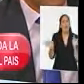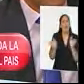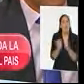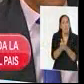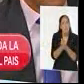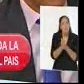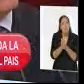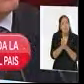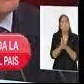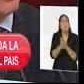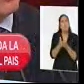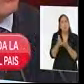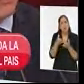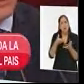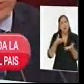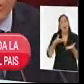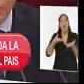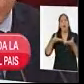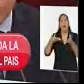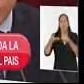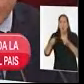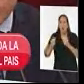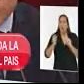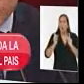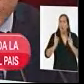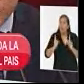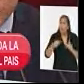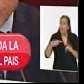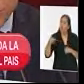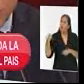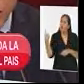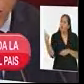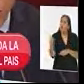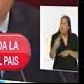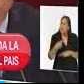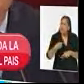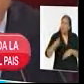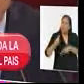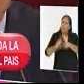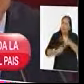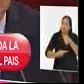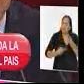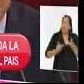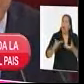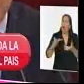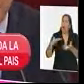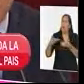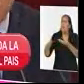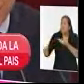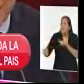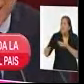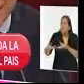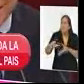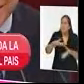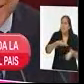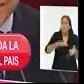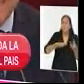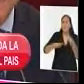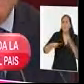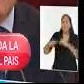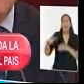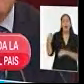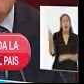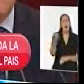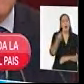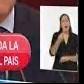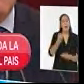hay muchísima gente muy respetable que formó parte de ese gobierno. Siempre el ejemplo, Graciela Ocaña, fue 2 años ministra de Cristina. Y